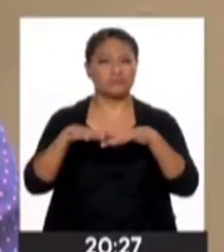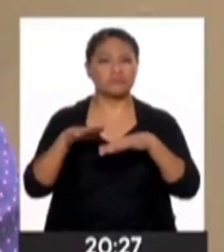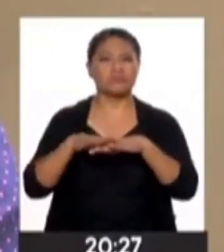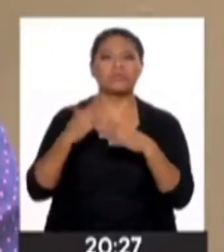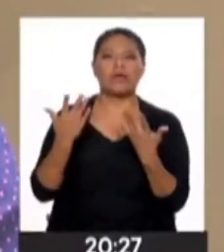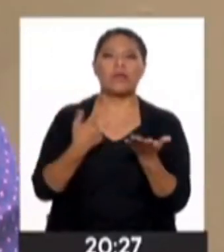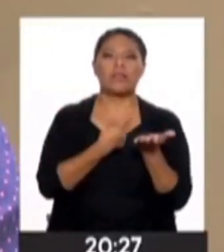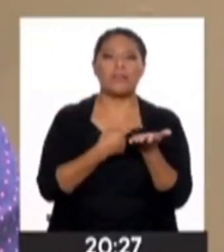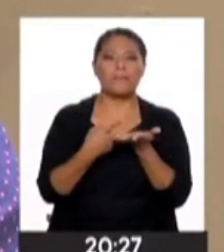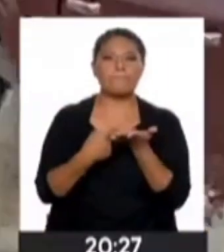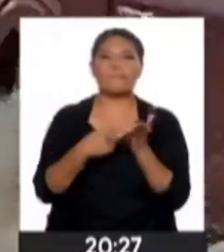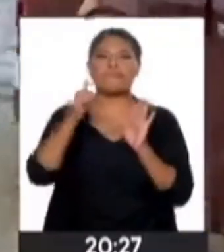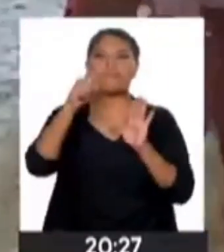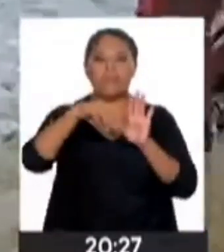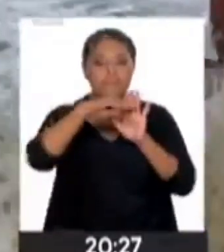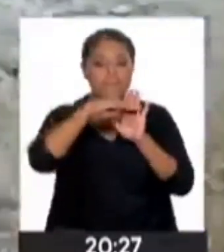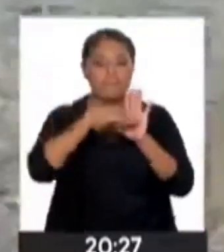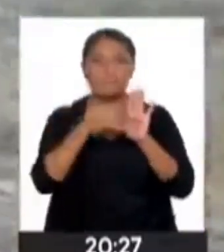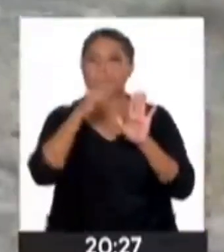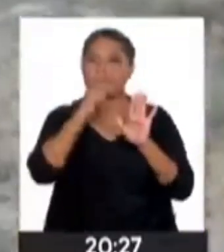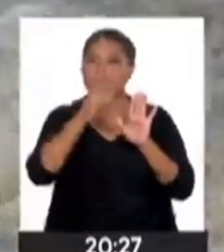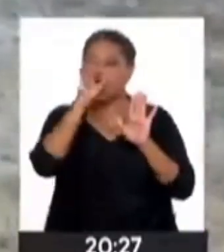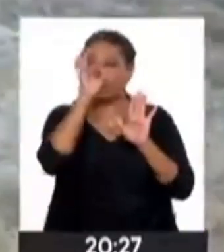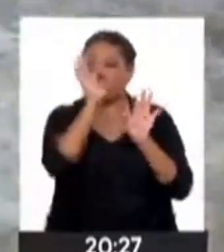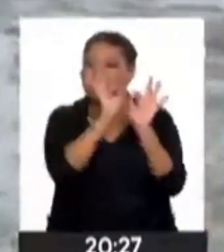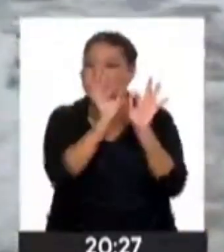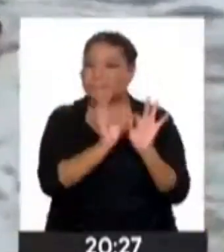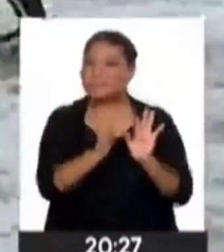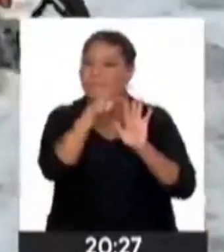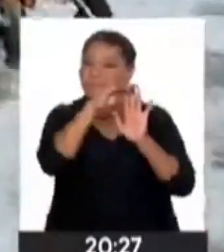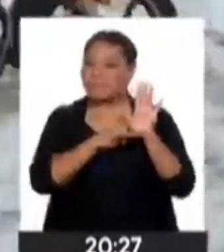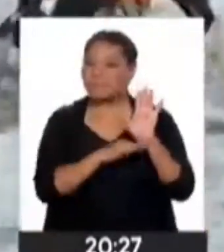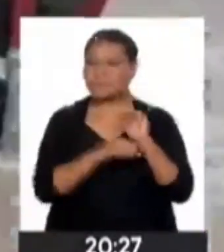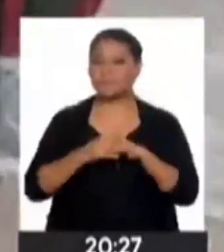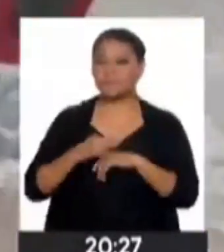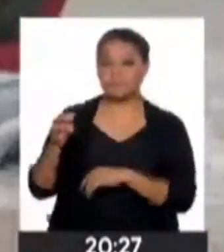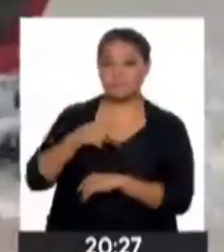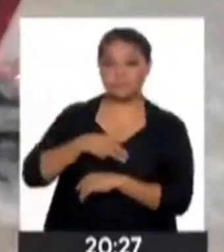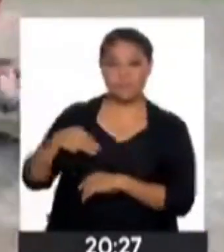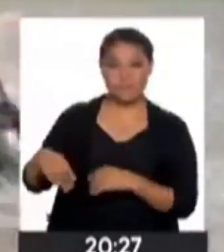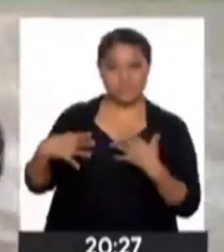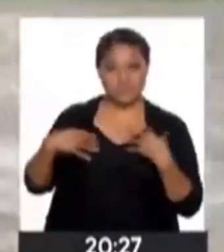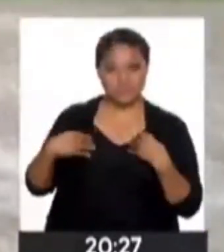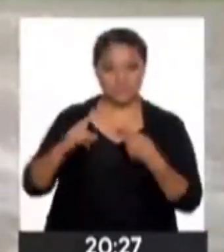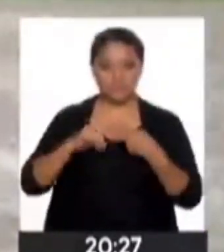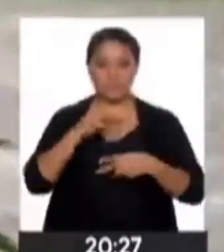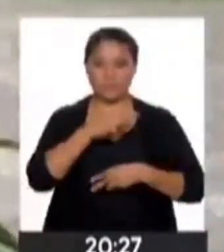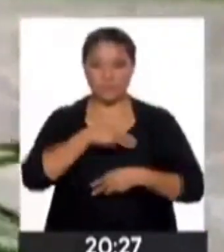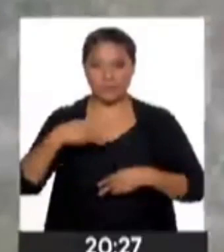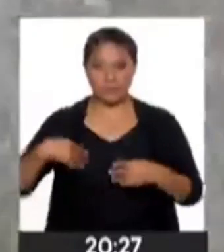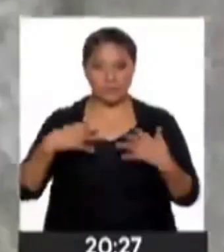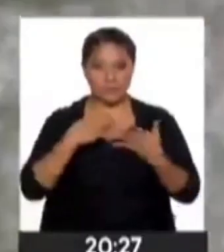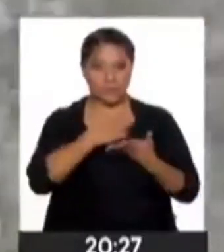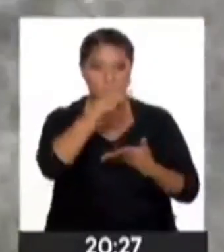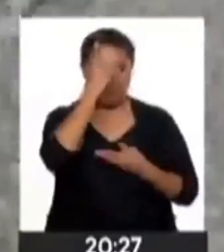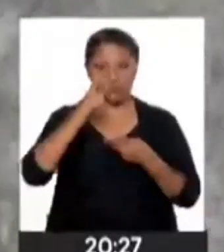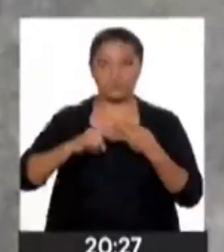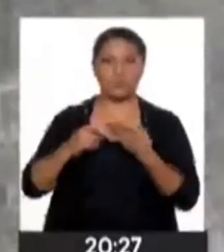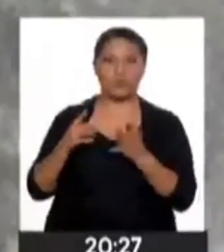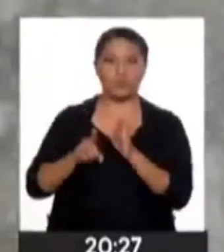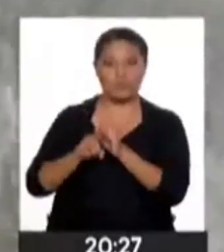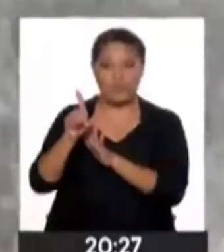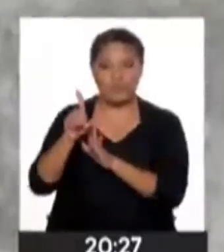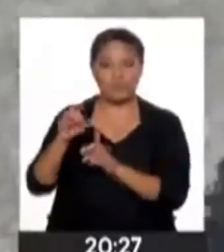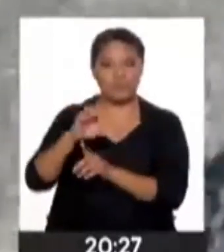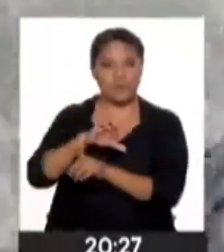es un plan detallado. El decreto supremo menciona que los ministerios de Salud, Educación, Vivienda, Desarrollo Agrario, Transportes